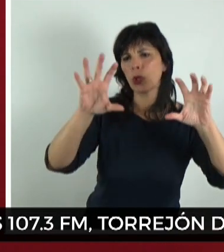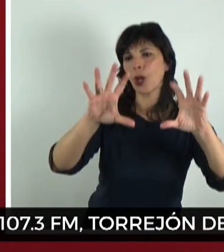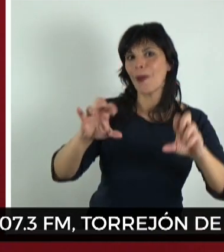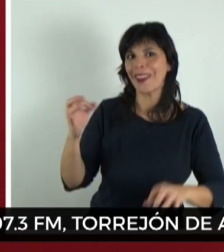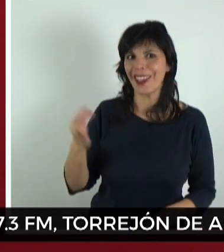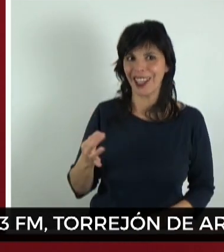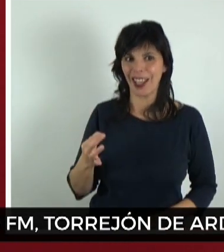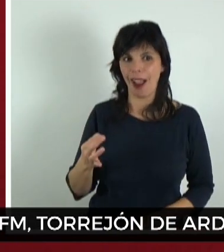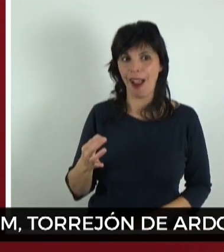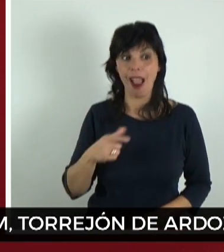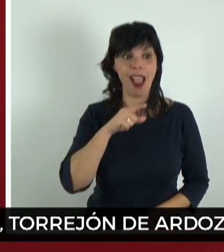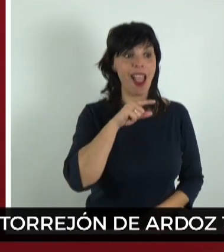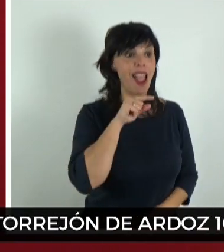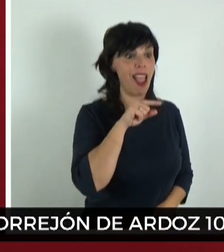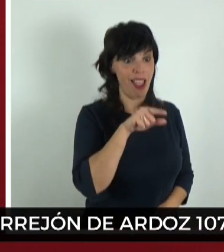cambia.